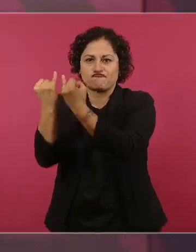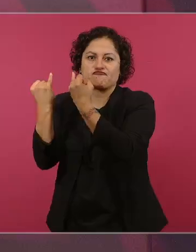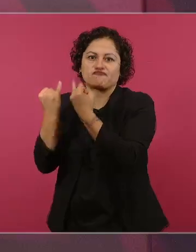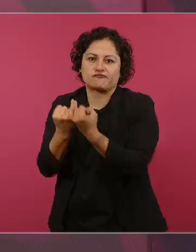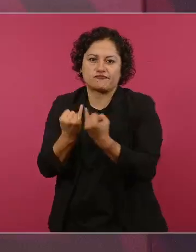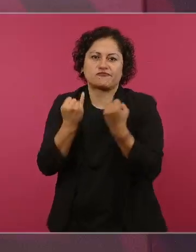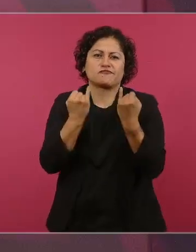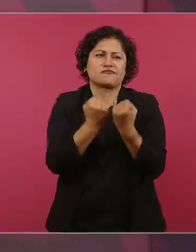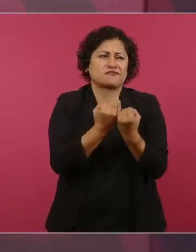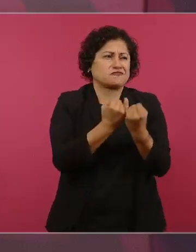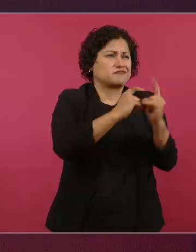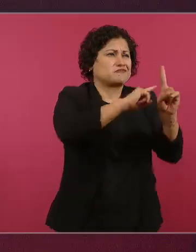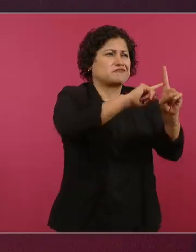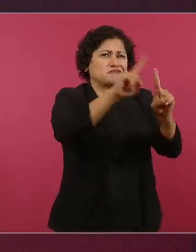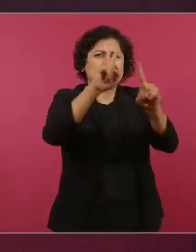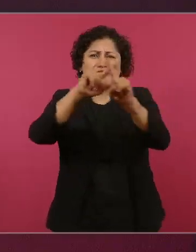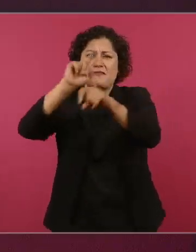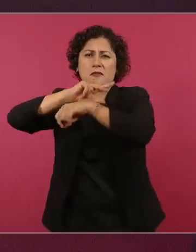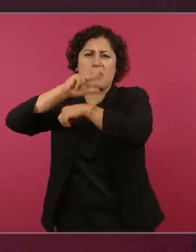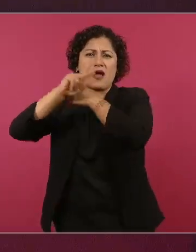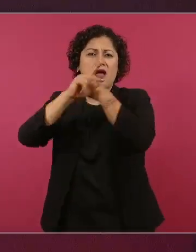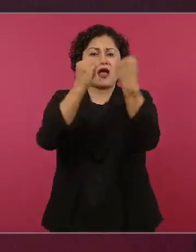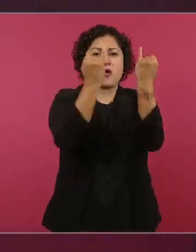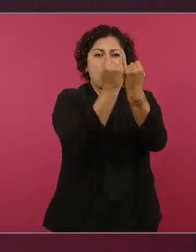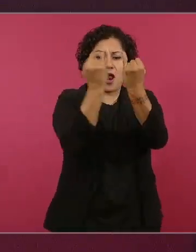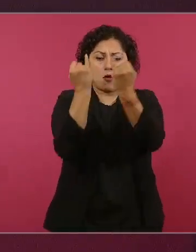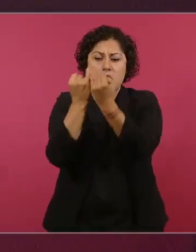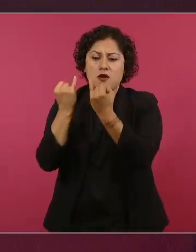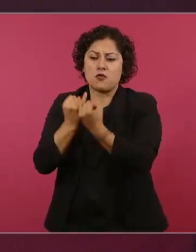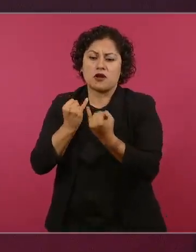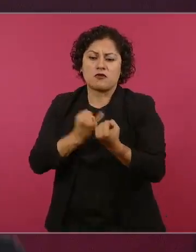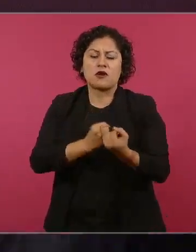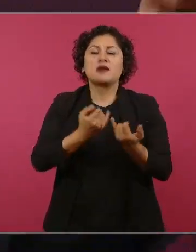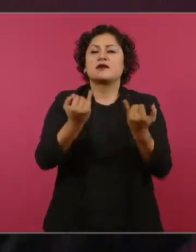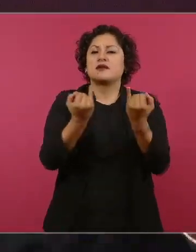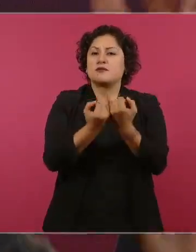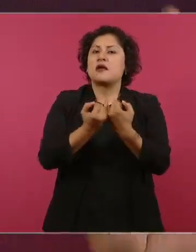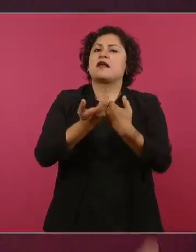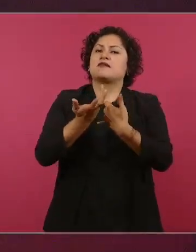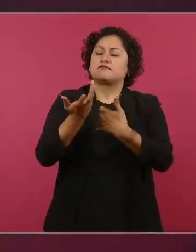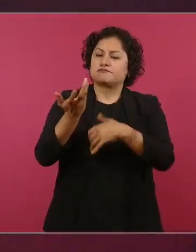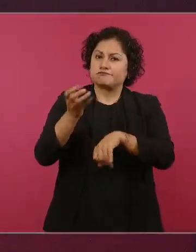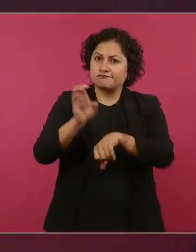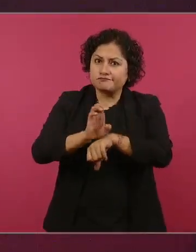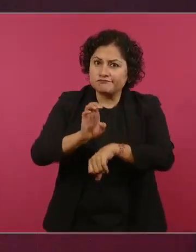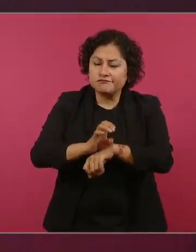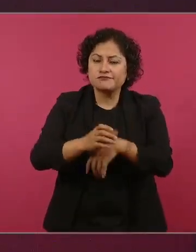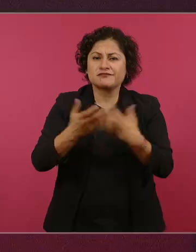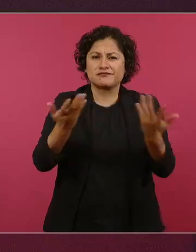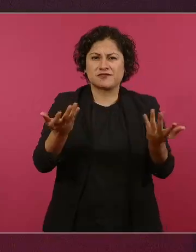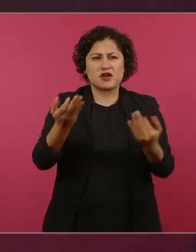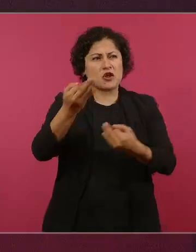y en todos lados, en Ecuador, ahí están metidos,